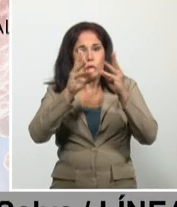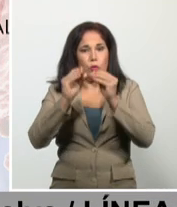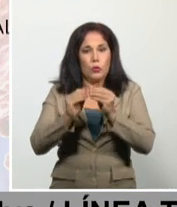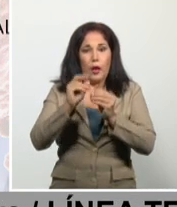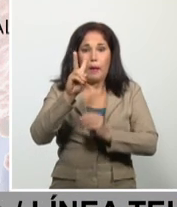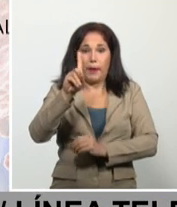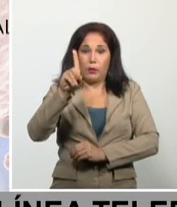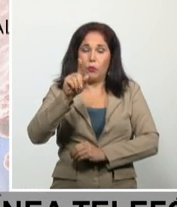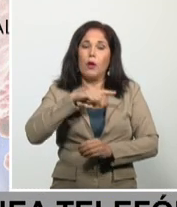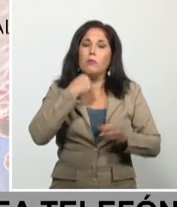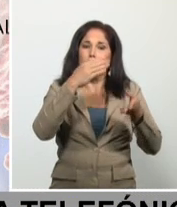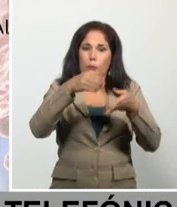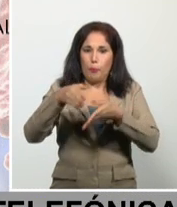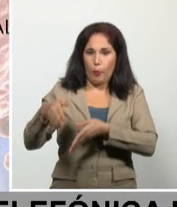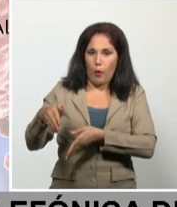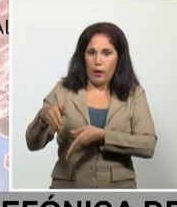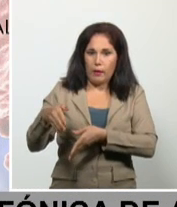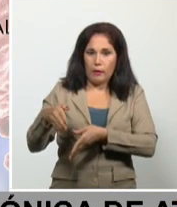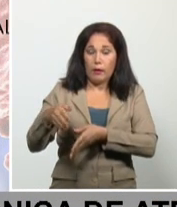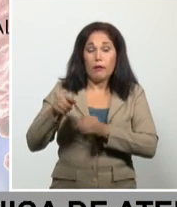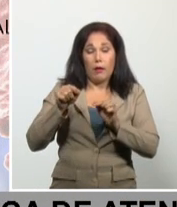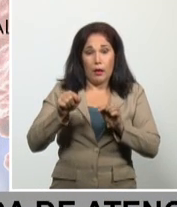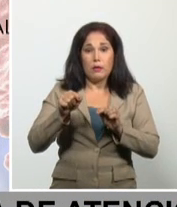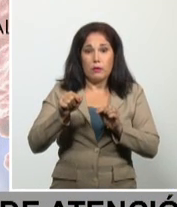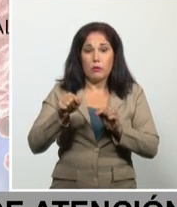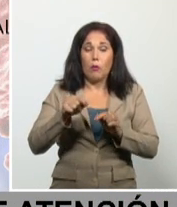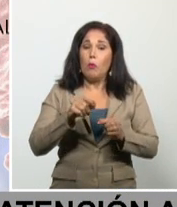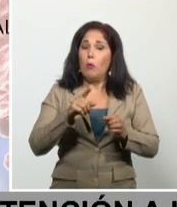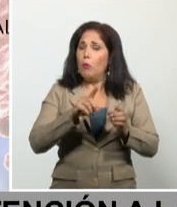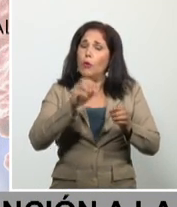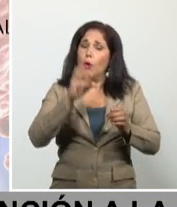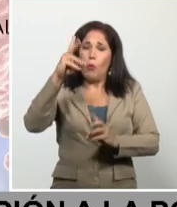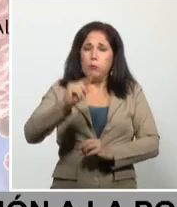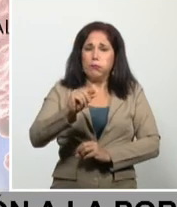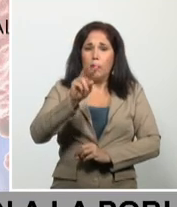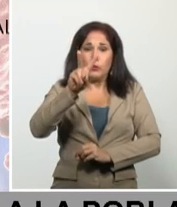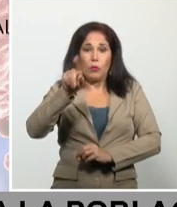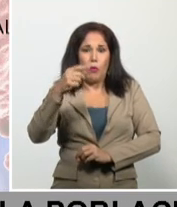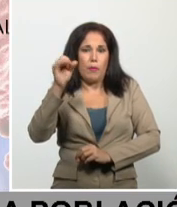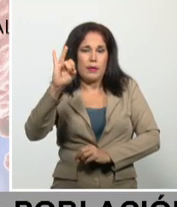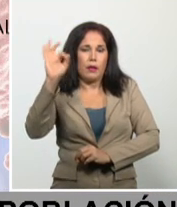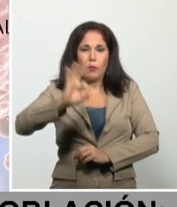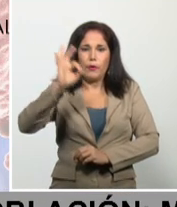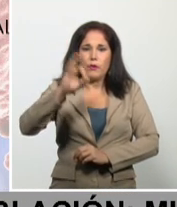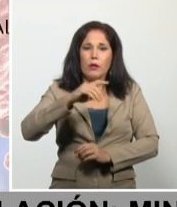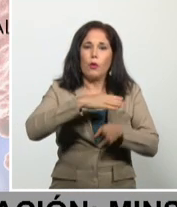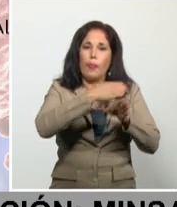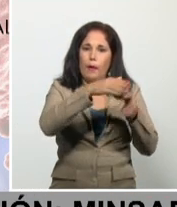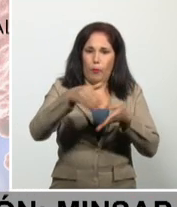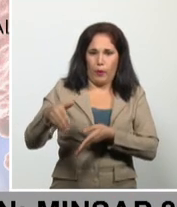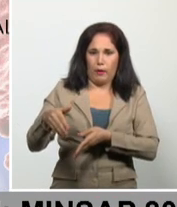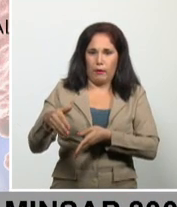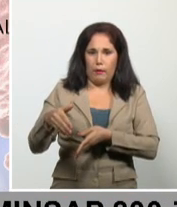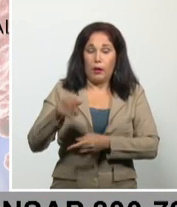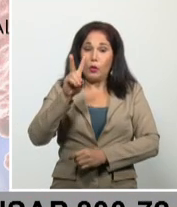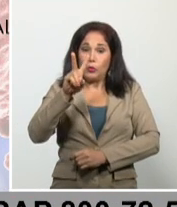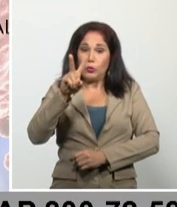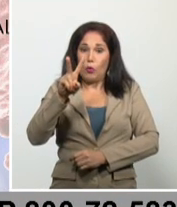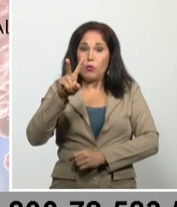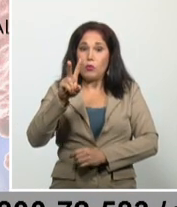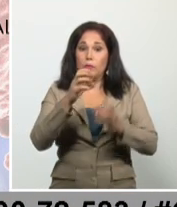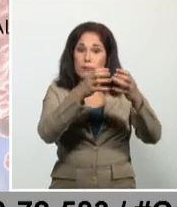21 fallecidos, lo cual da una letalidad de 2,7%, 2